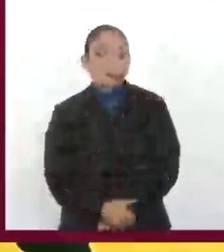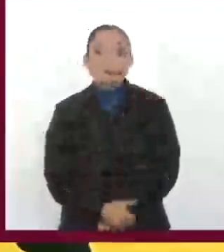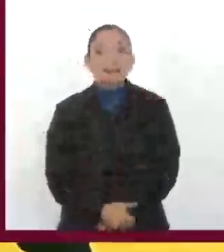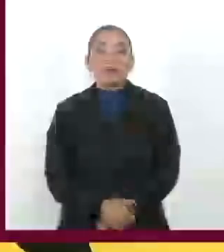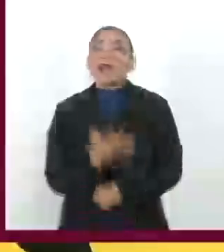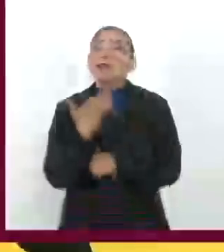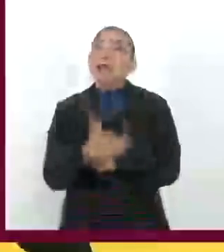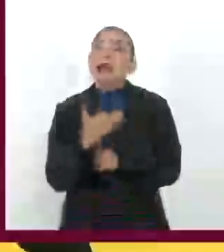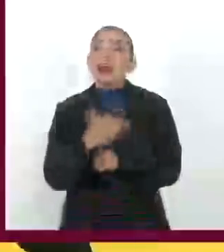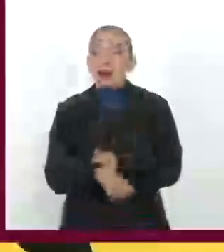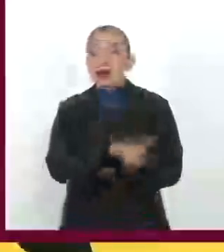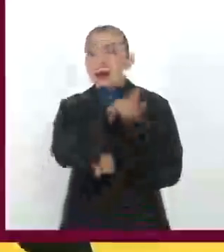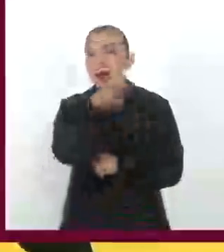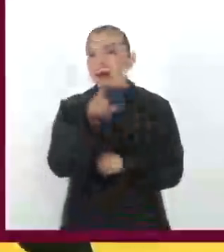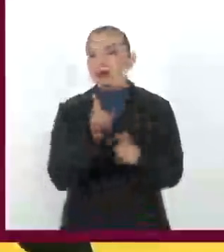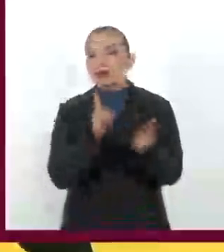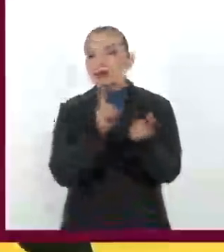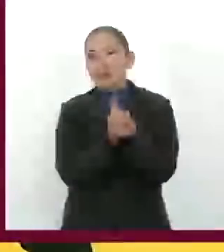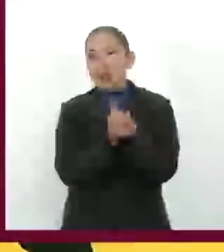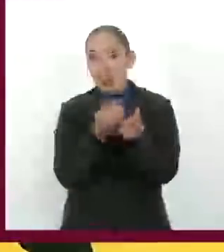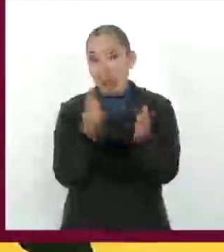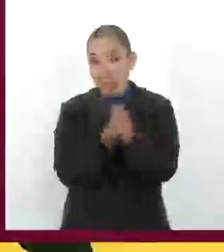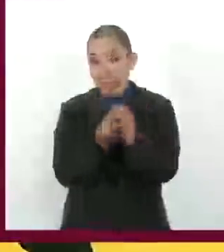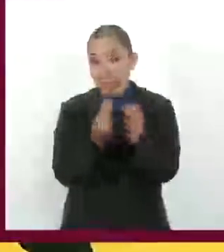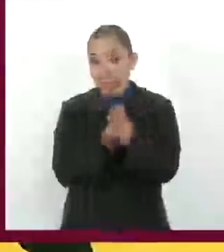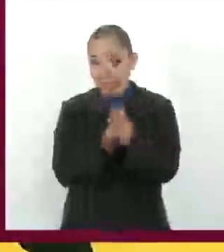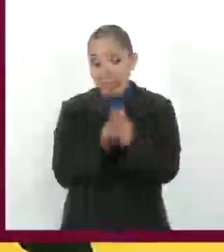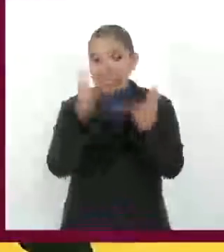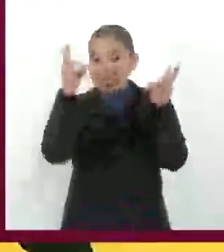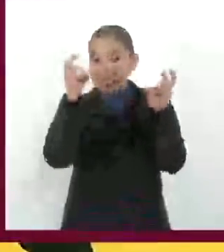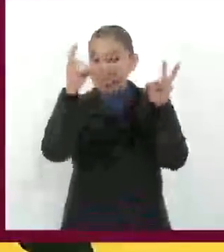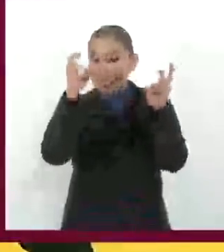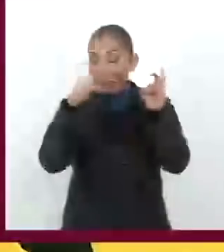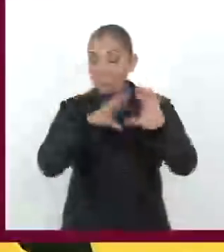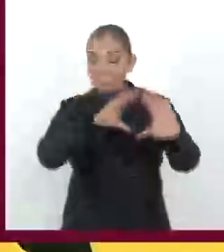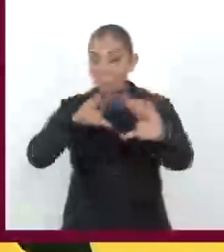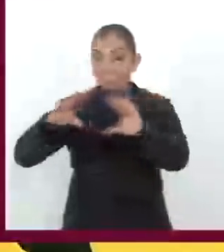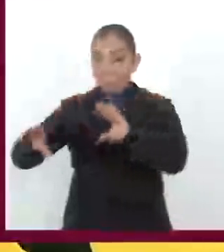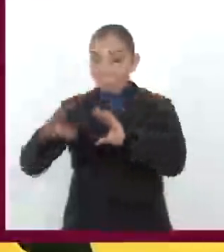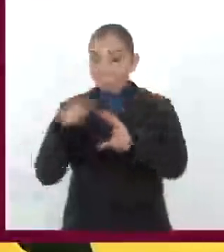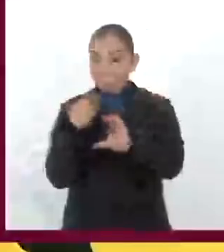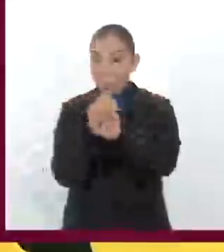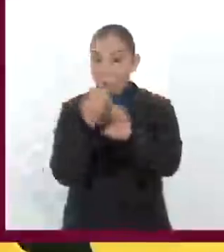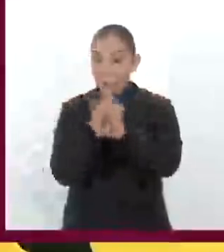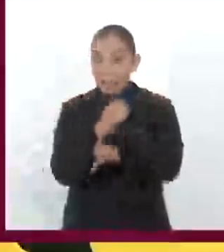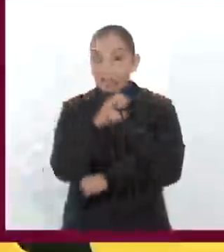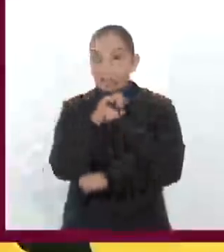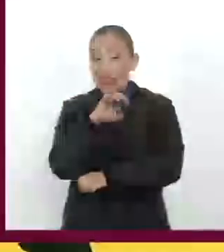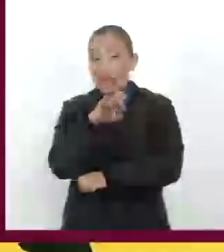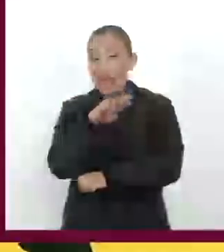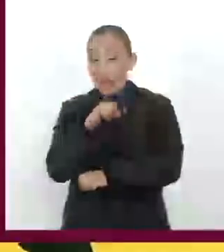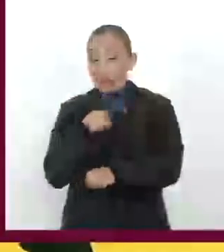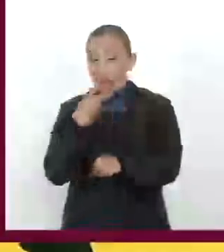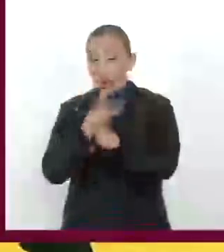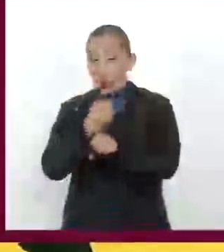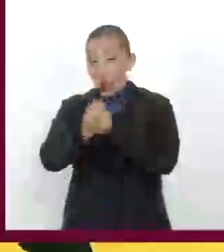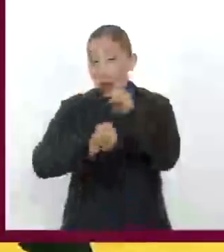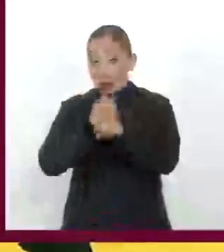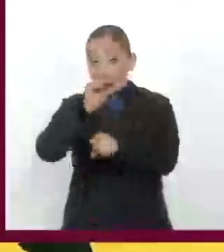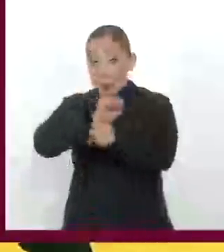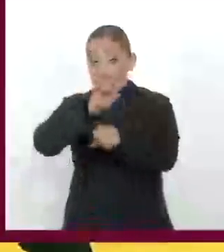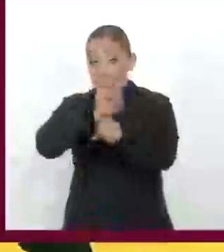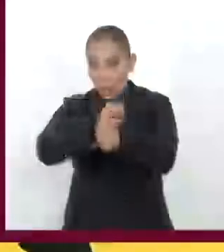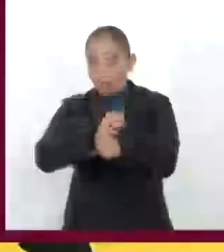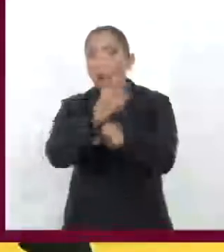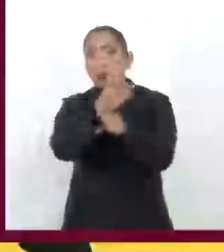salud. Mientras nos encontramos en una nueva sesión de la asignatura de Formación Cívica y Ética de segundo grado de